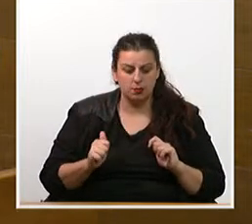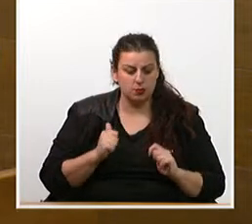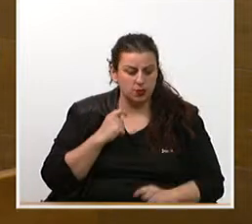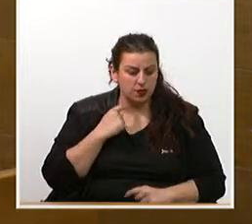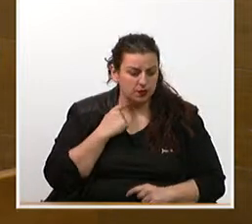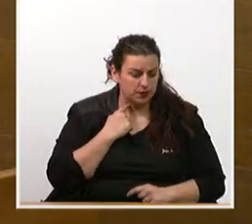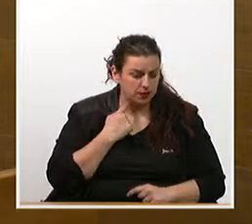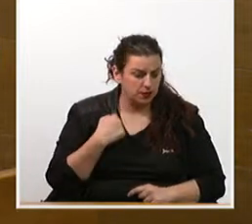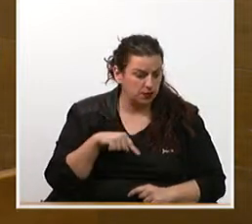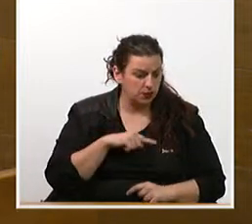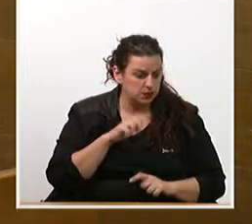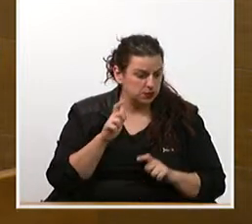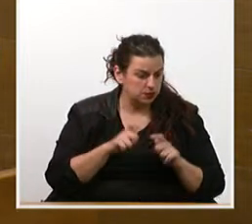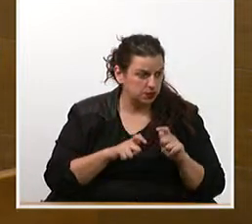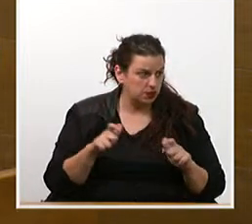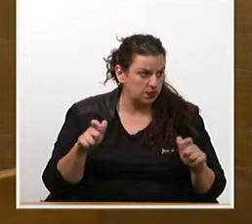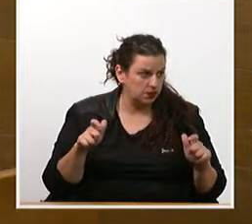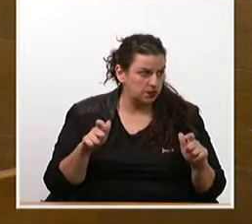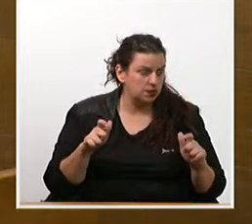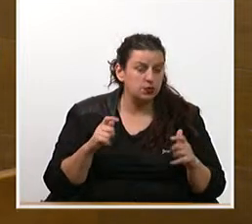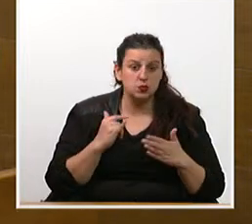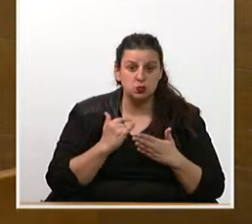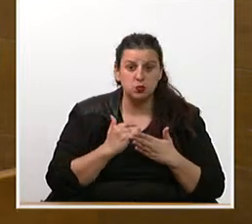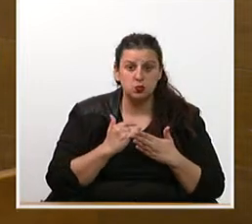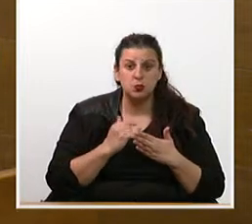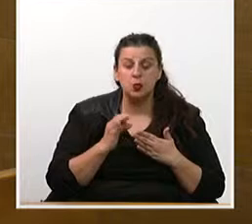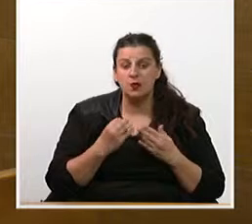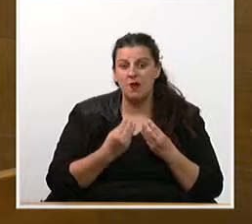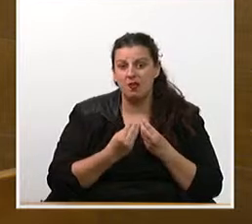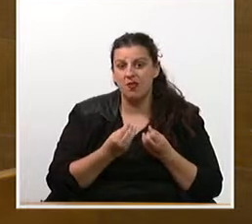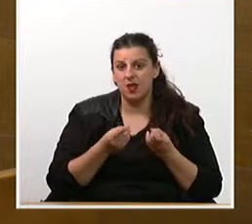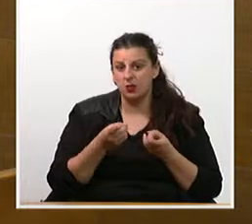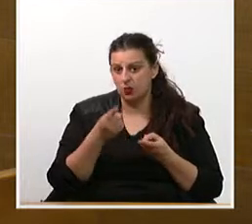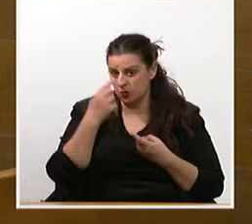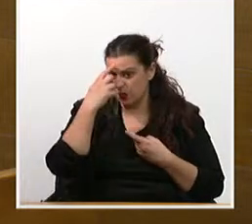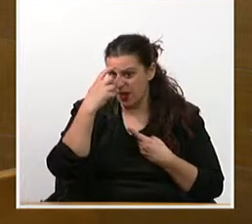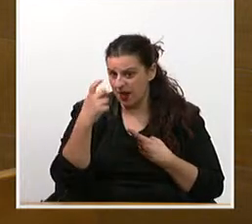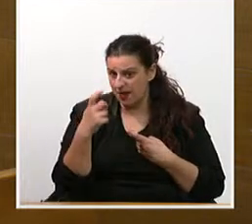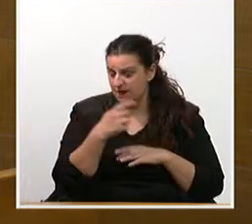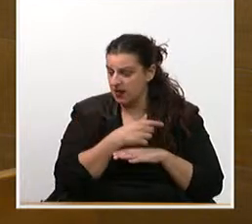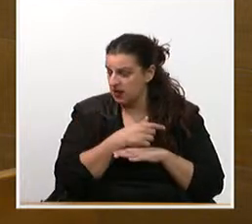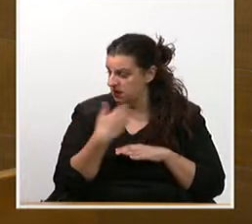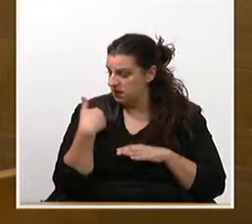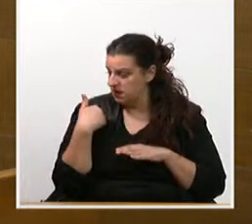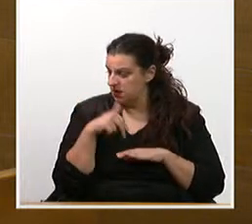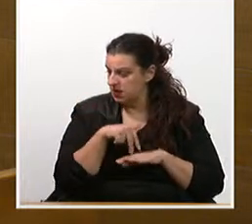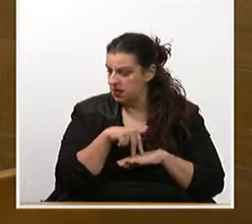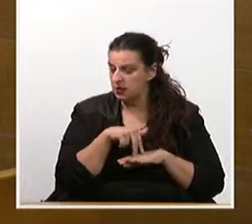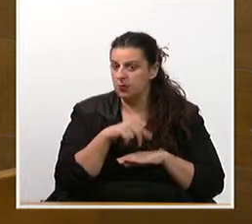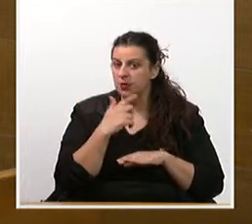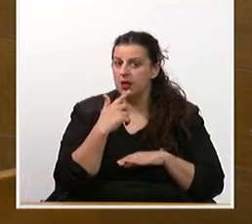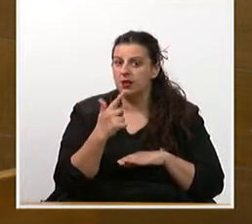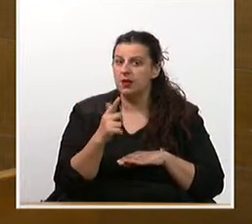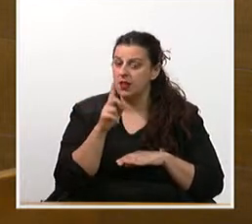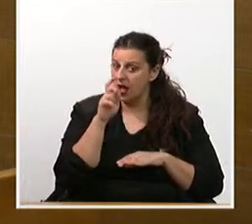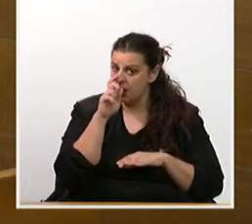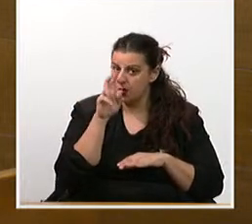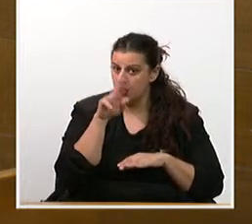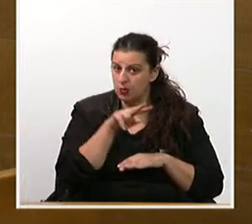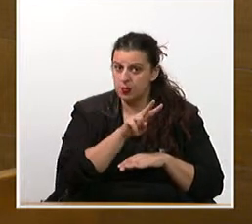nuestros ciudadanos una prueba de ello y es el dato que usted recordaba en esta Tribuna hace unas semanas diciendo en el año